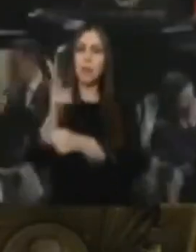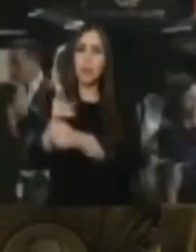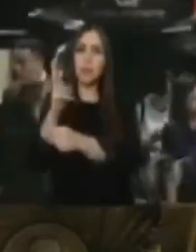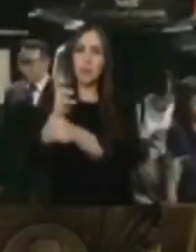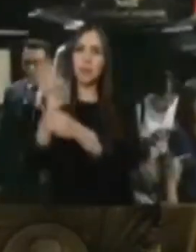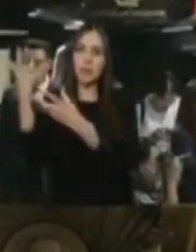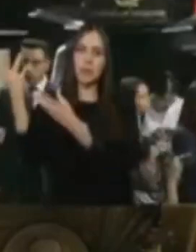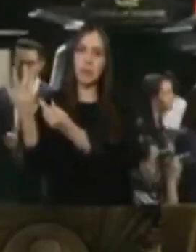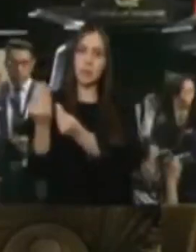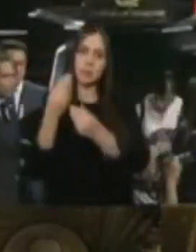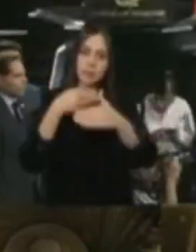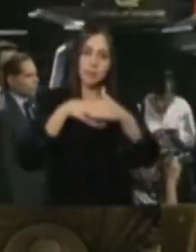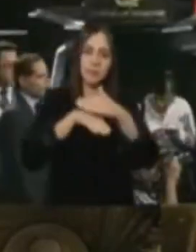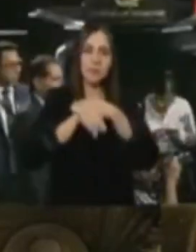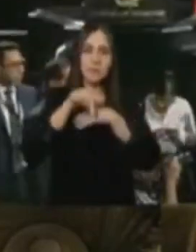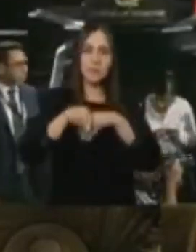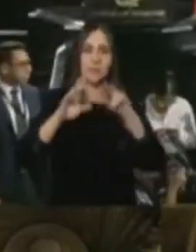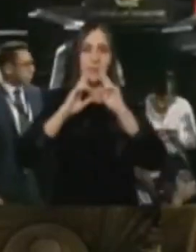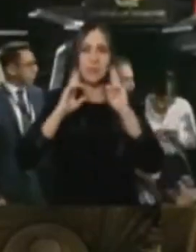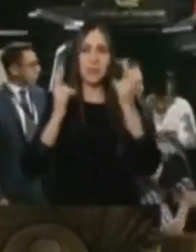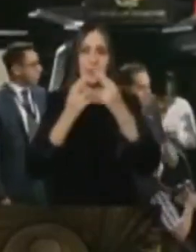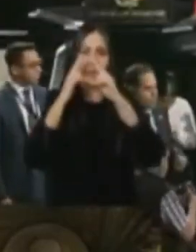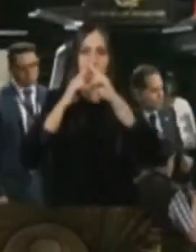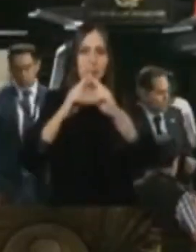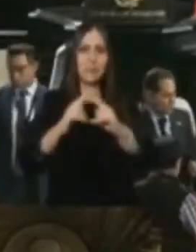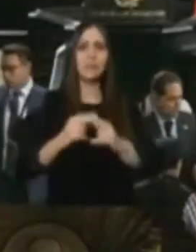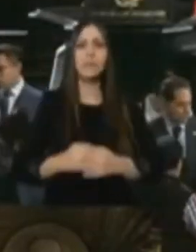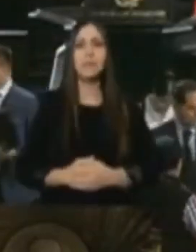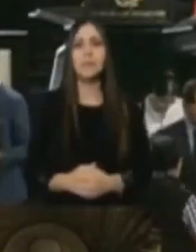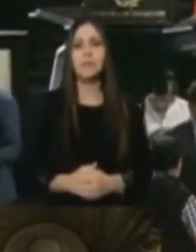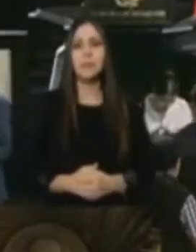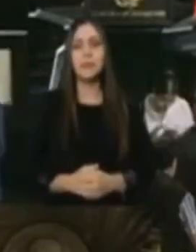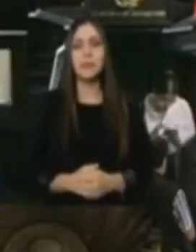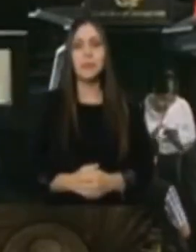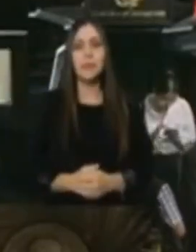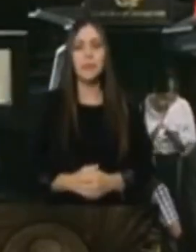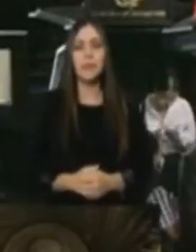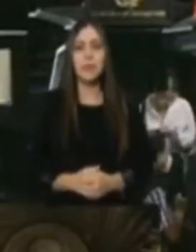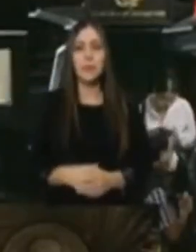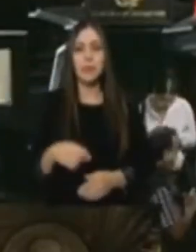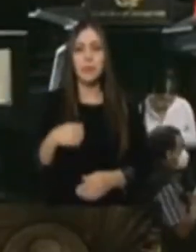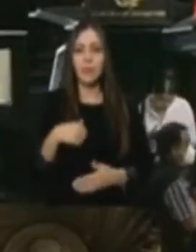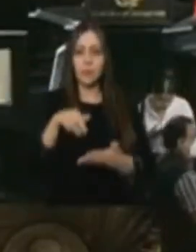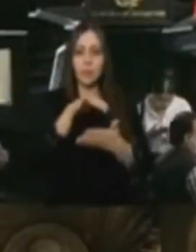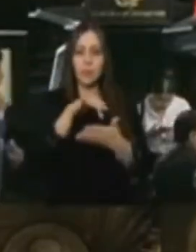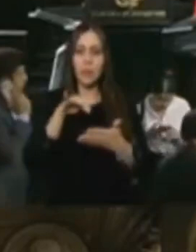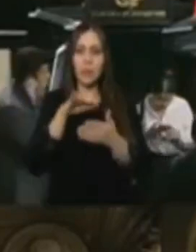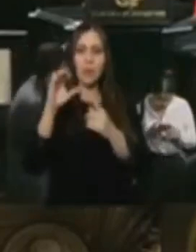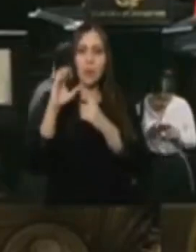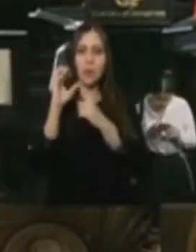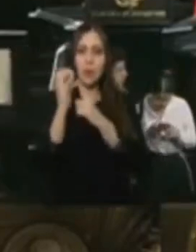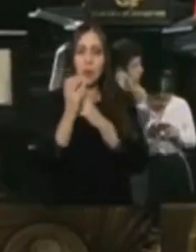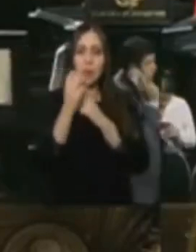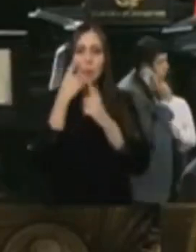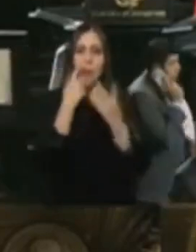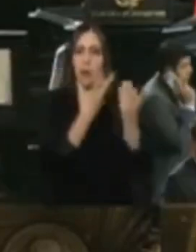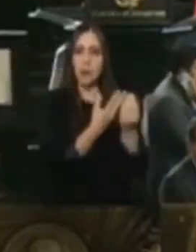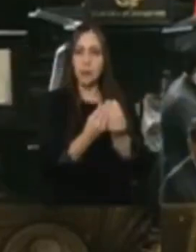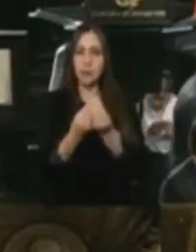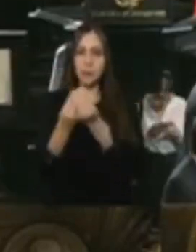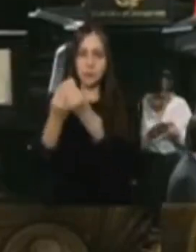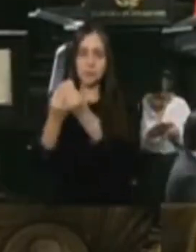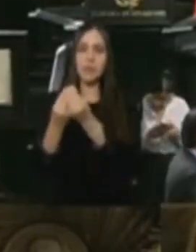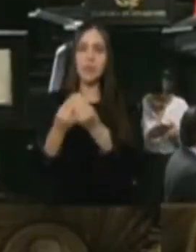a esta sesión solemne. Doy lectura a las comisiones protocolarias de esta sesión solemne.